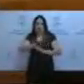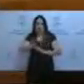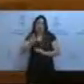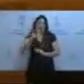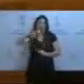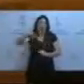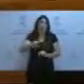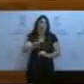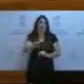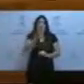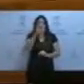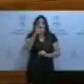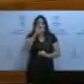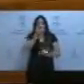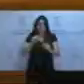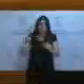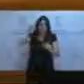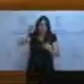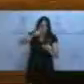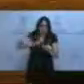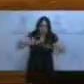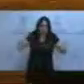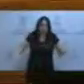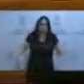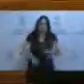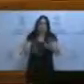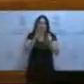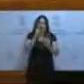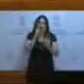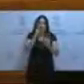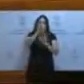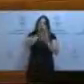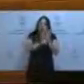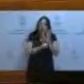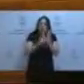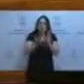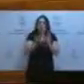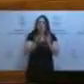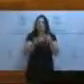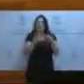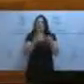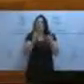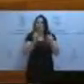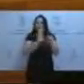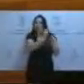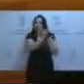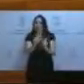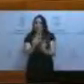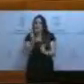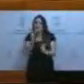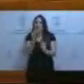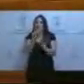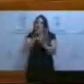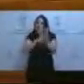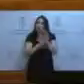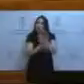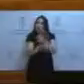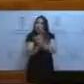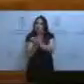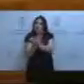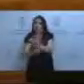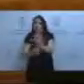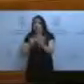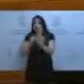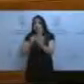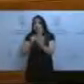lleva más de 25 años dedicada a la promoción de este tipo de turismo, establece pautas, incluso da material educativo y desarrolla unas pautas efectivamente para ese tipo